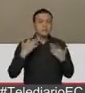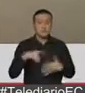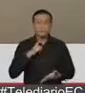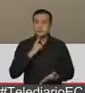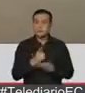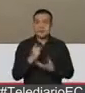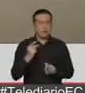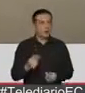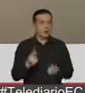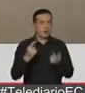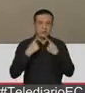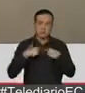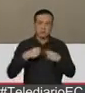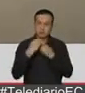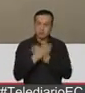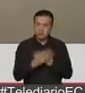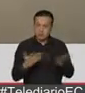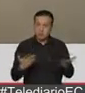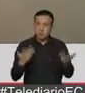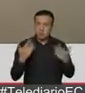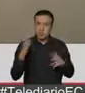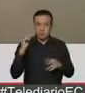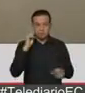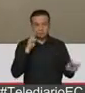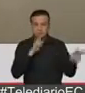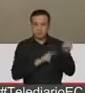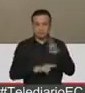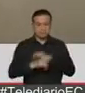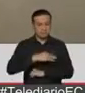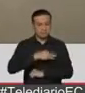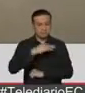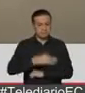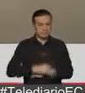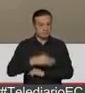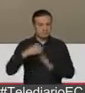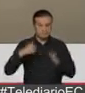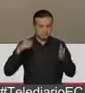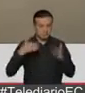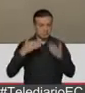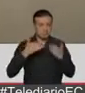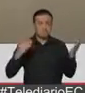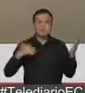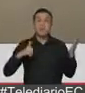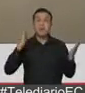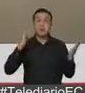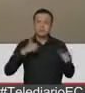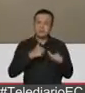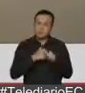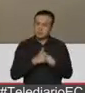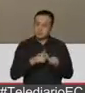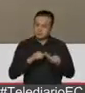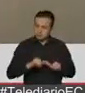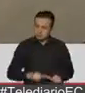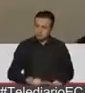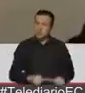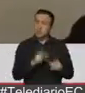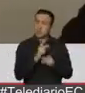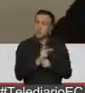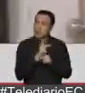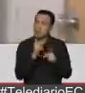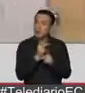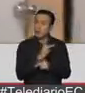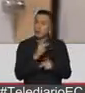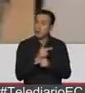abordarlo de inmediato para poder hacer un diagnóstico oportuno aislamiento oportuno y sobre todo un seguimiento para evitar complicaciones